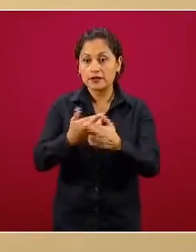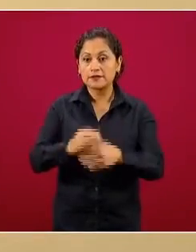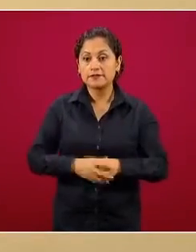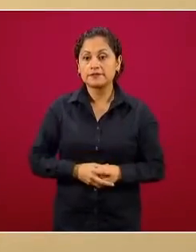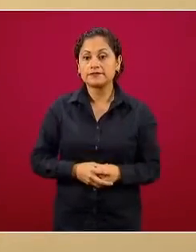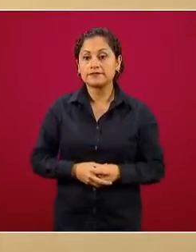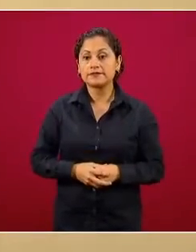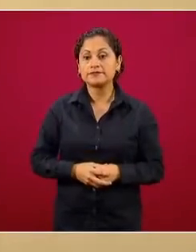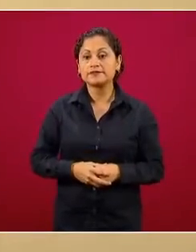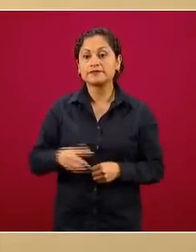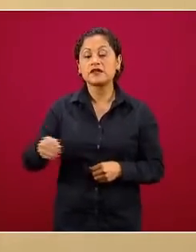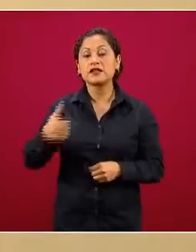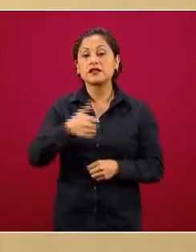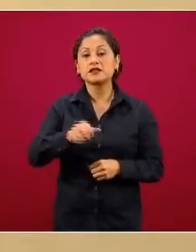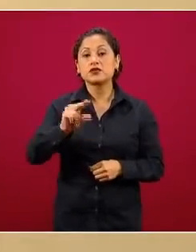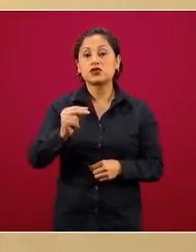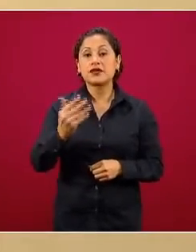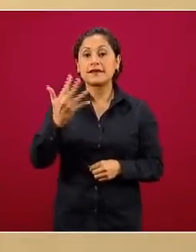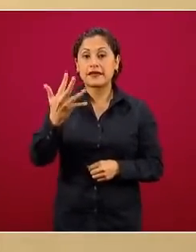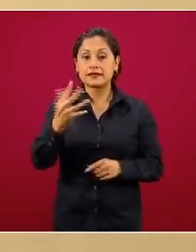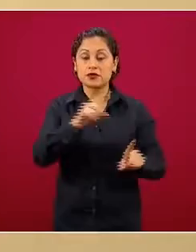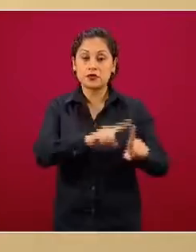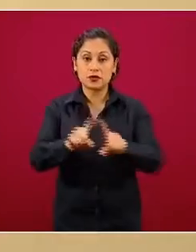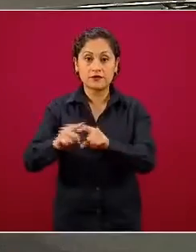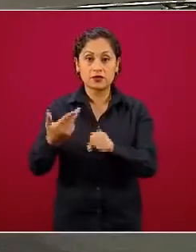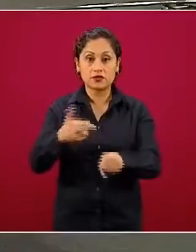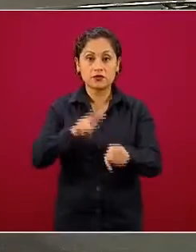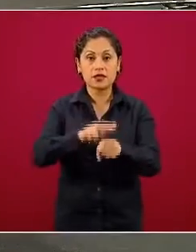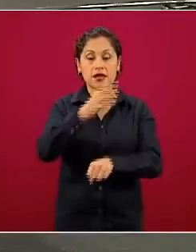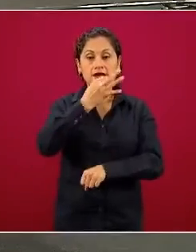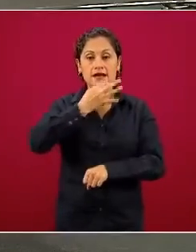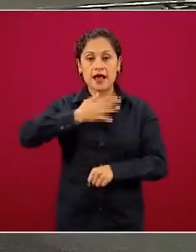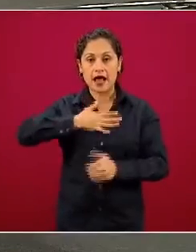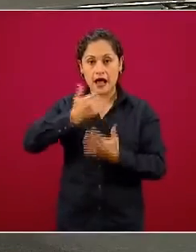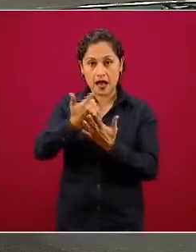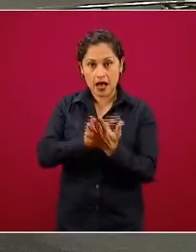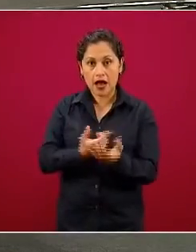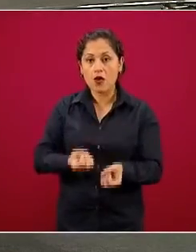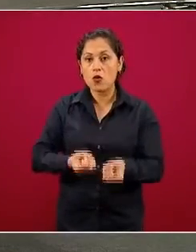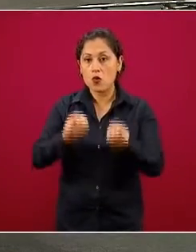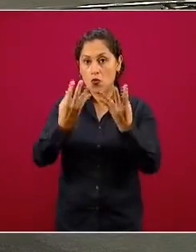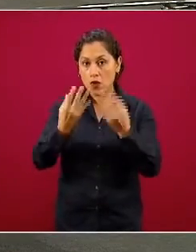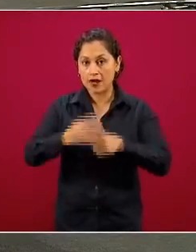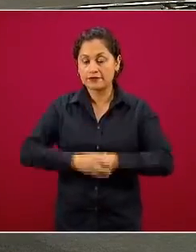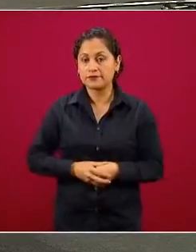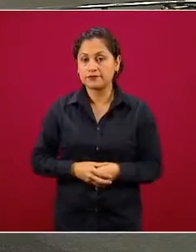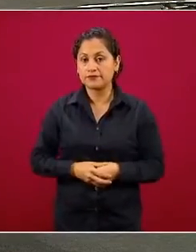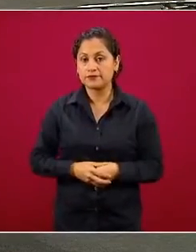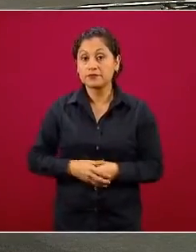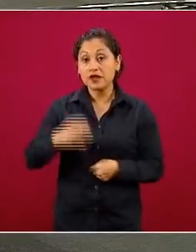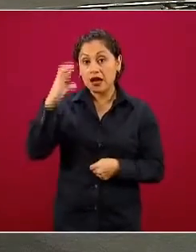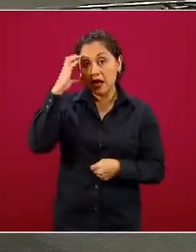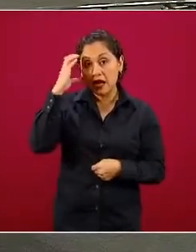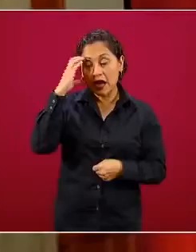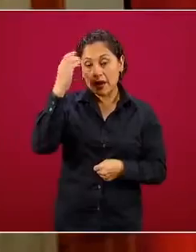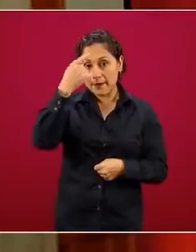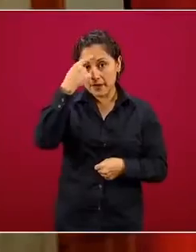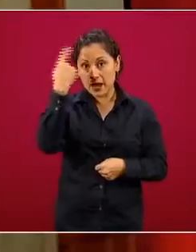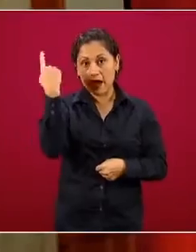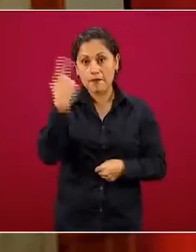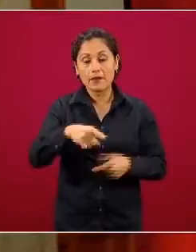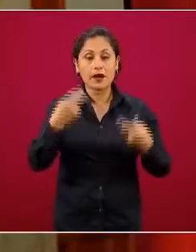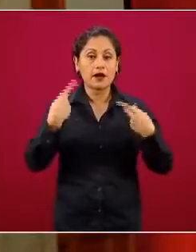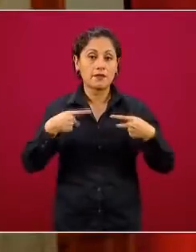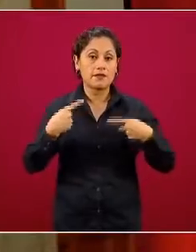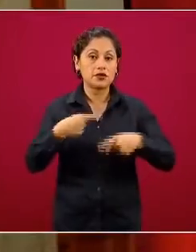notificación de esos 685 hospitales que pueden notificar. La ocupación de camas generales para pacientes